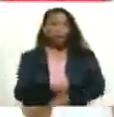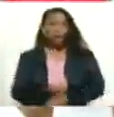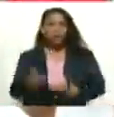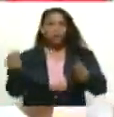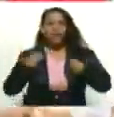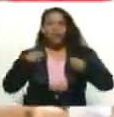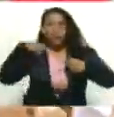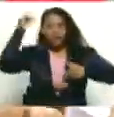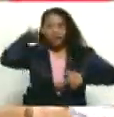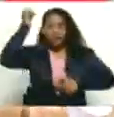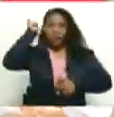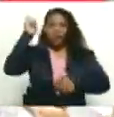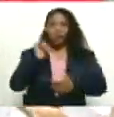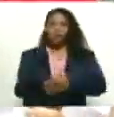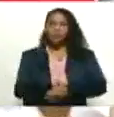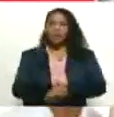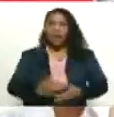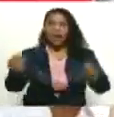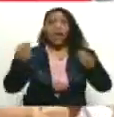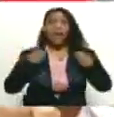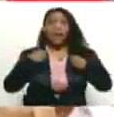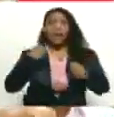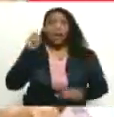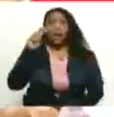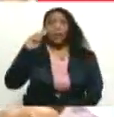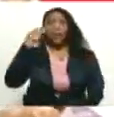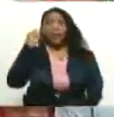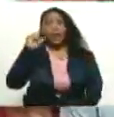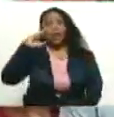viva Yaracuy! ¡Que viva Urachiche!